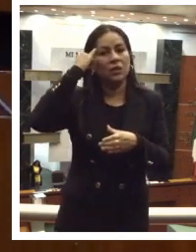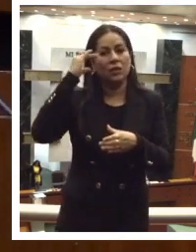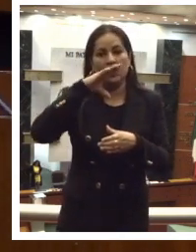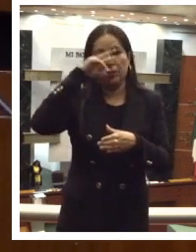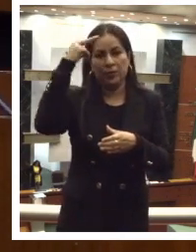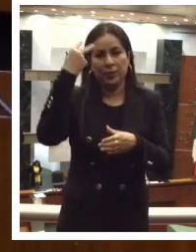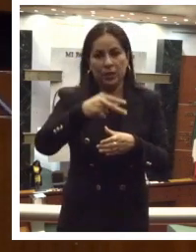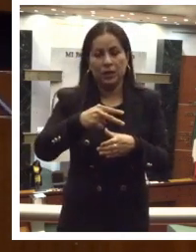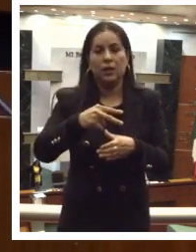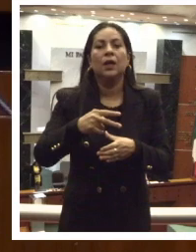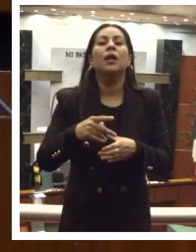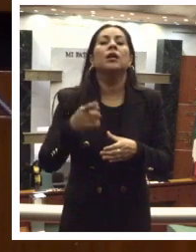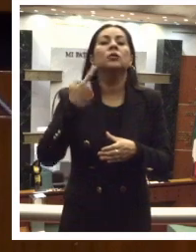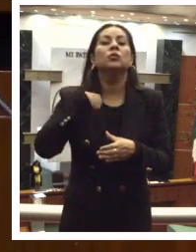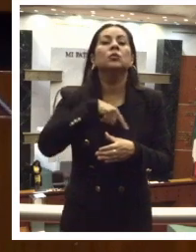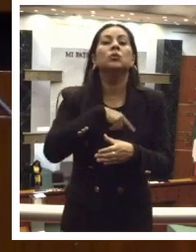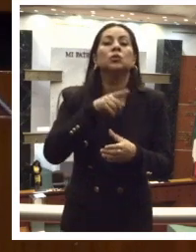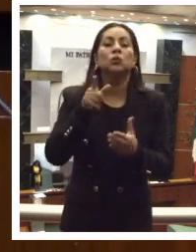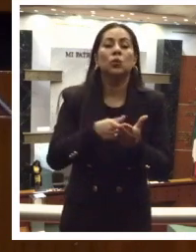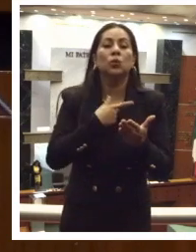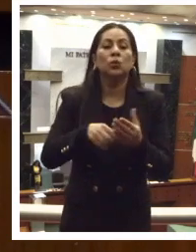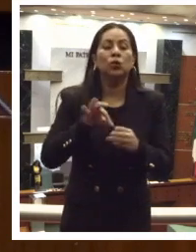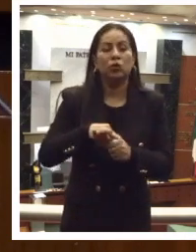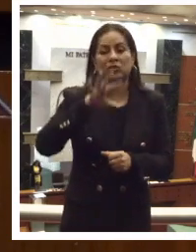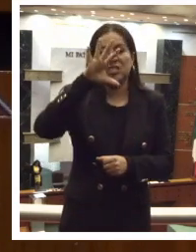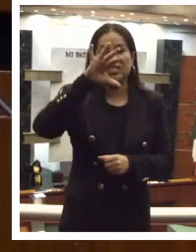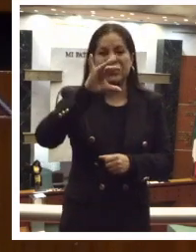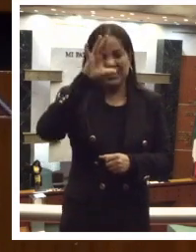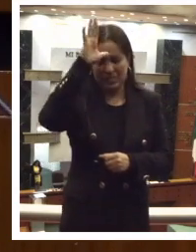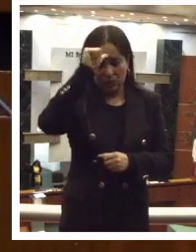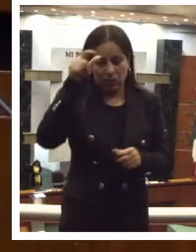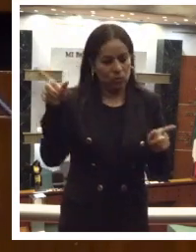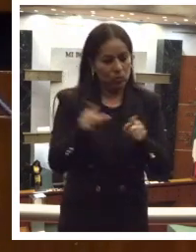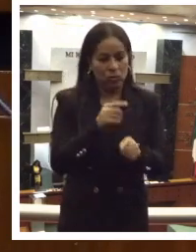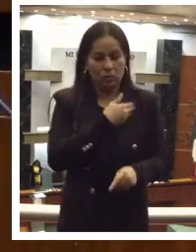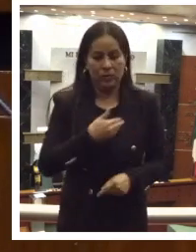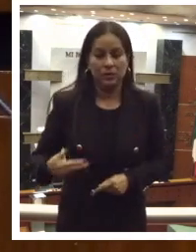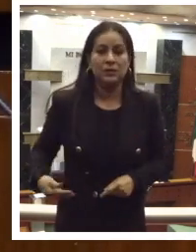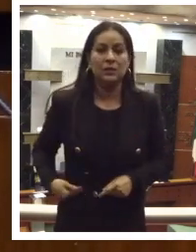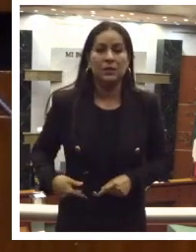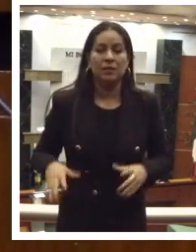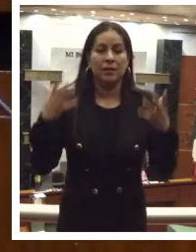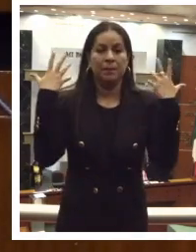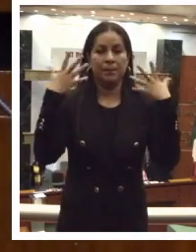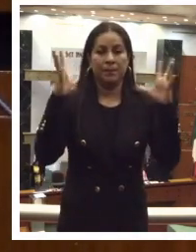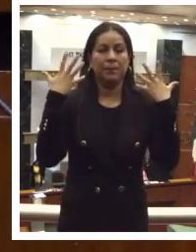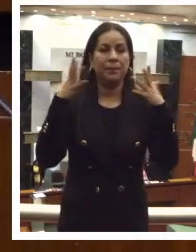y afromexicanas, nuestro voto es a favor. Es cuanto, diputado presidente. Gracias.